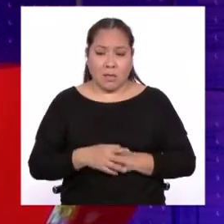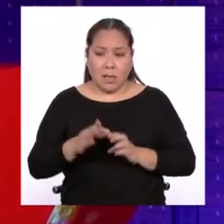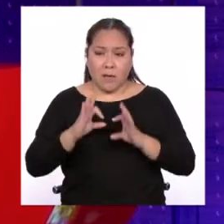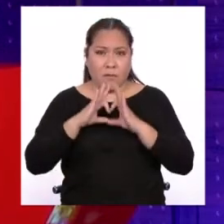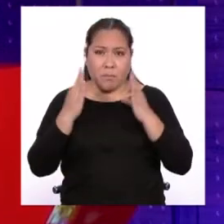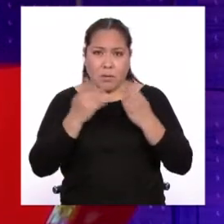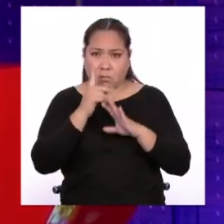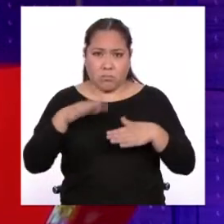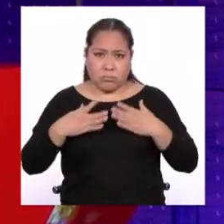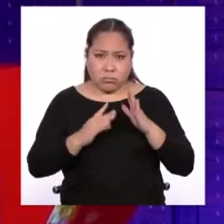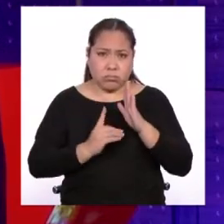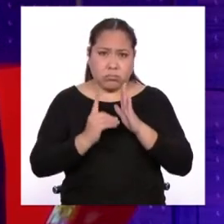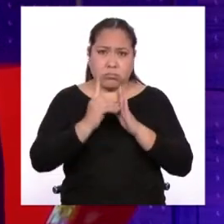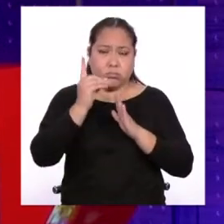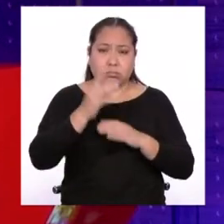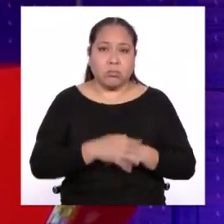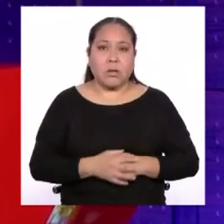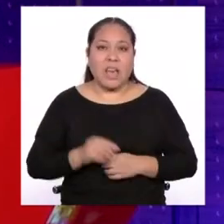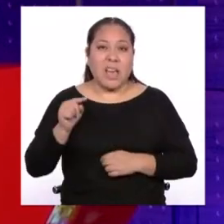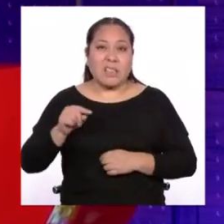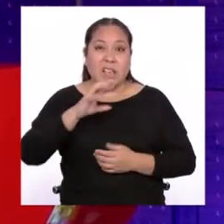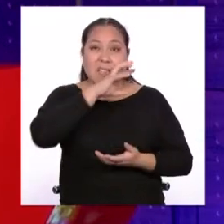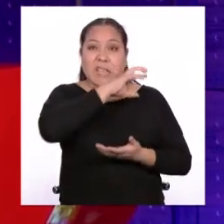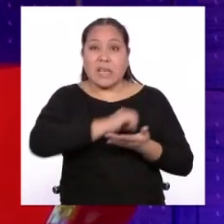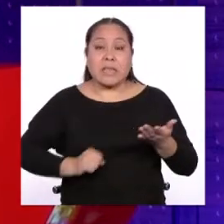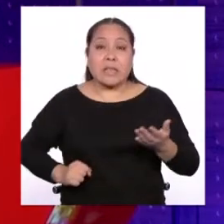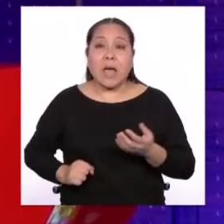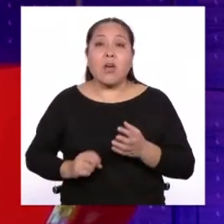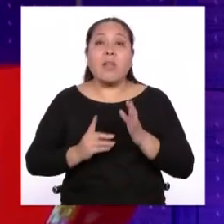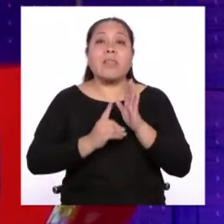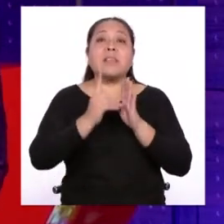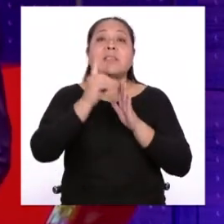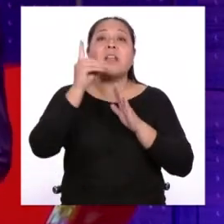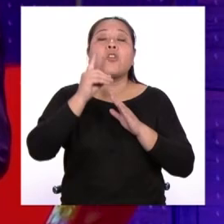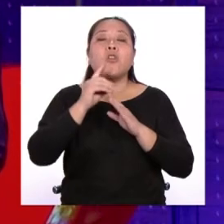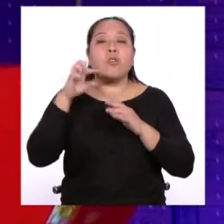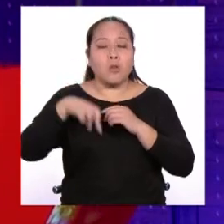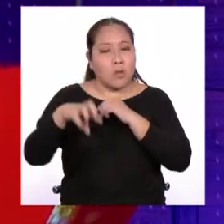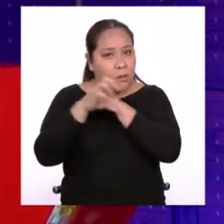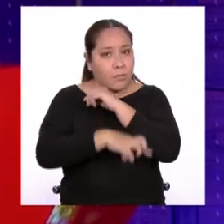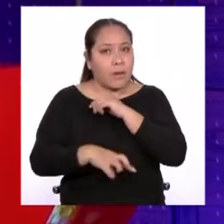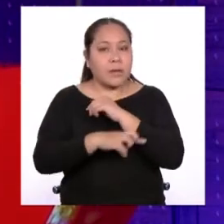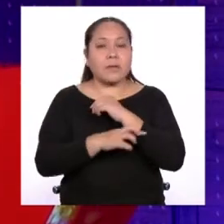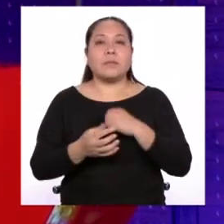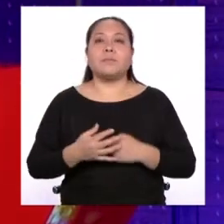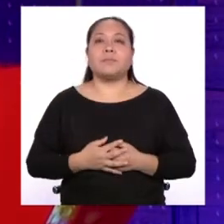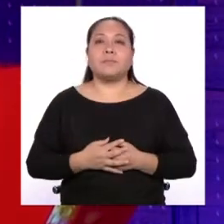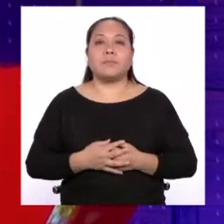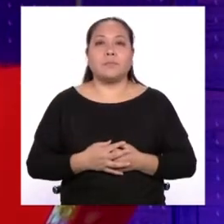familias, que nos ha estado robando el desarrollo de nuestro país.